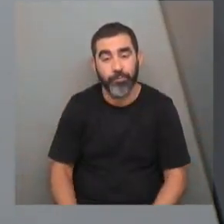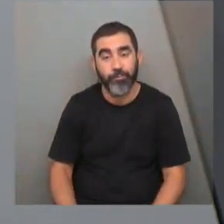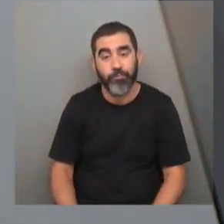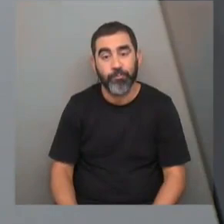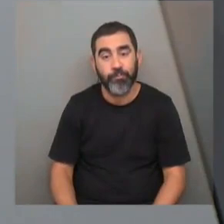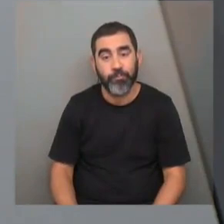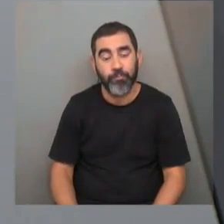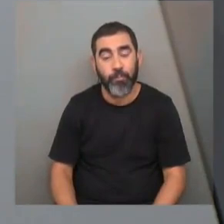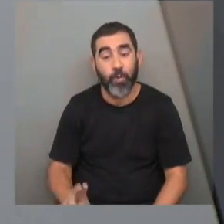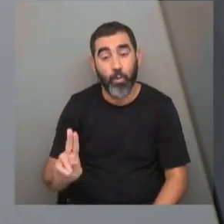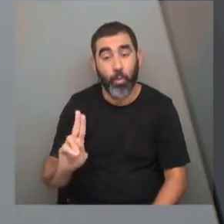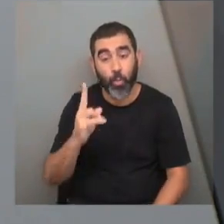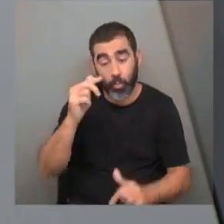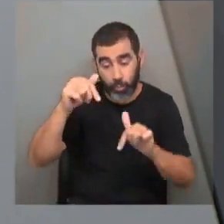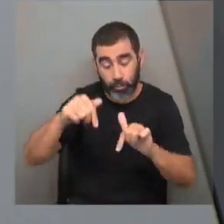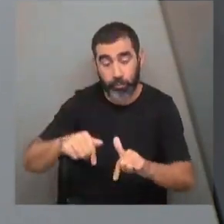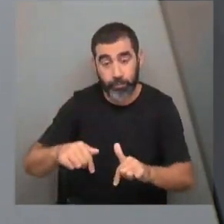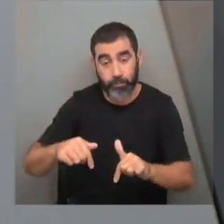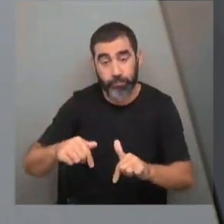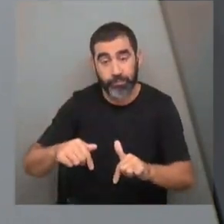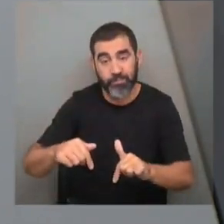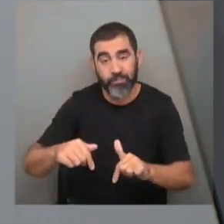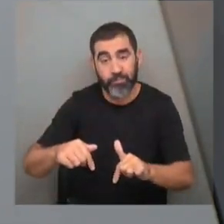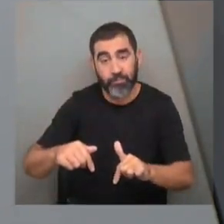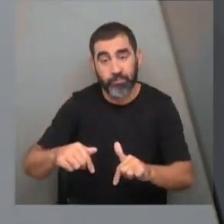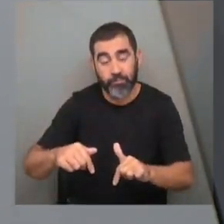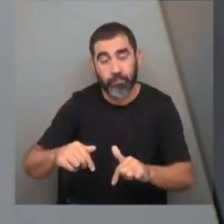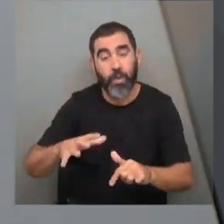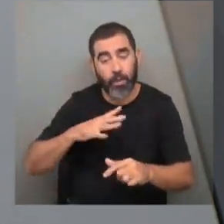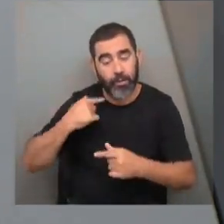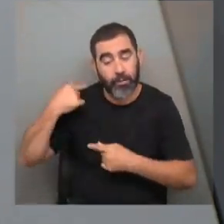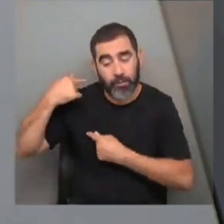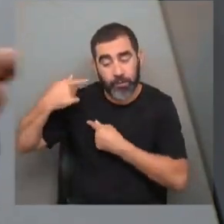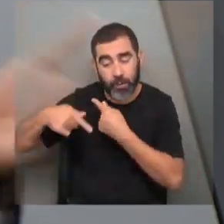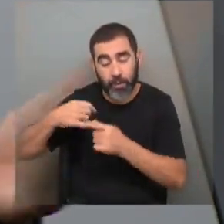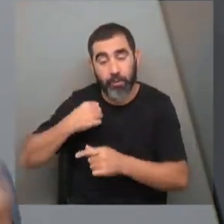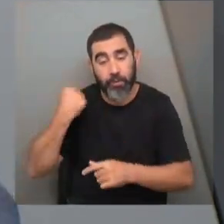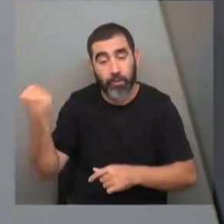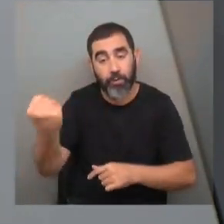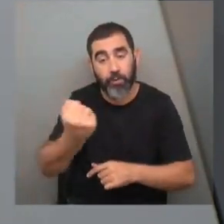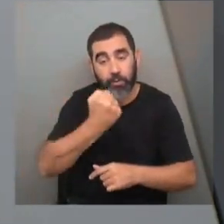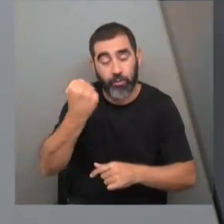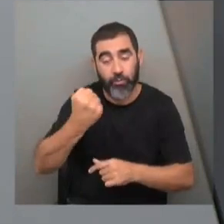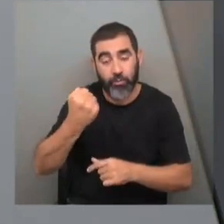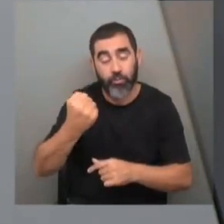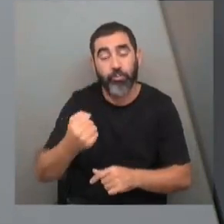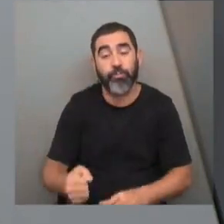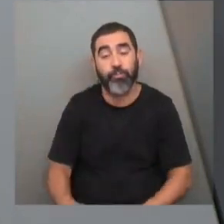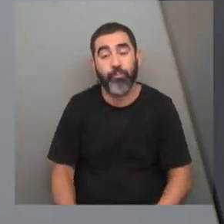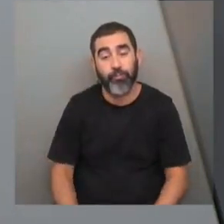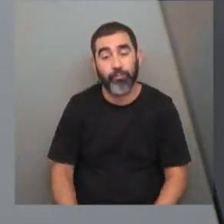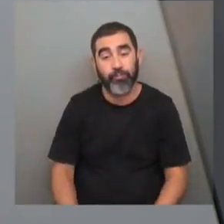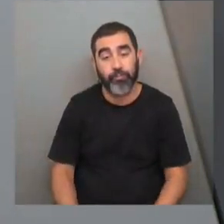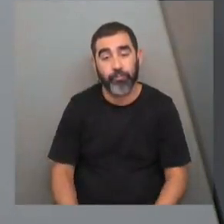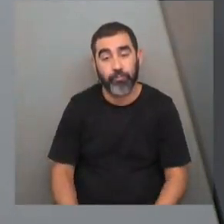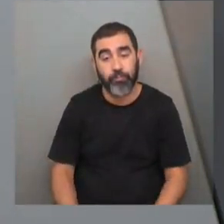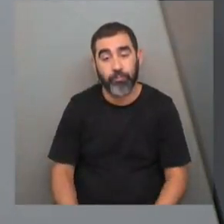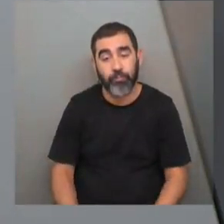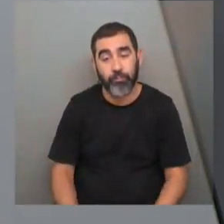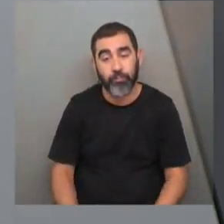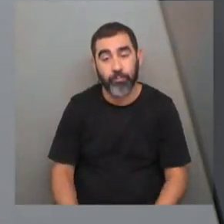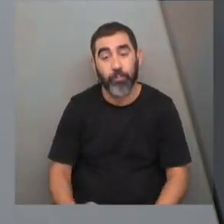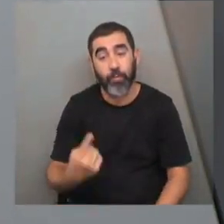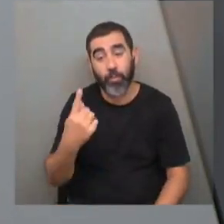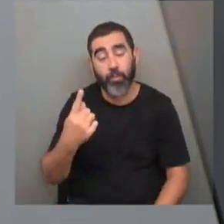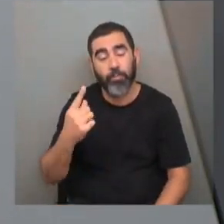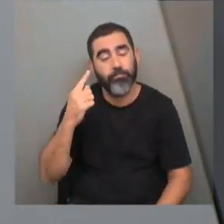sentido, Uruguay tiene una cierta tradición destacable respecto a la región, y yo quería mencionar también a uno de